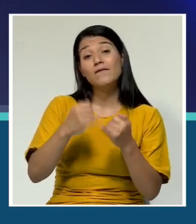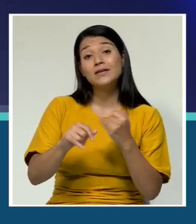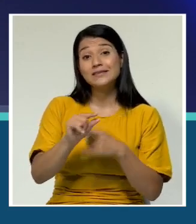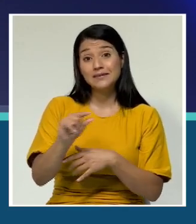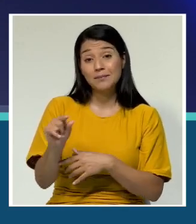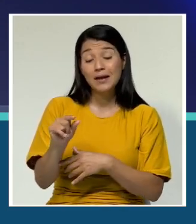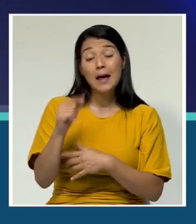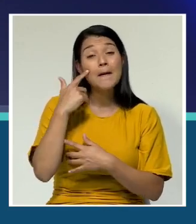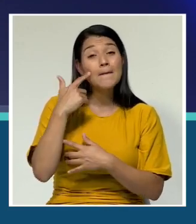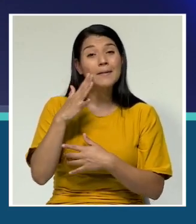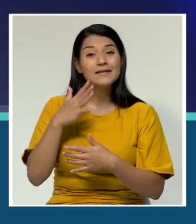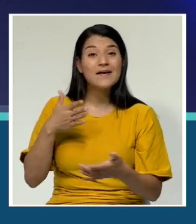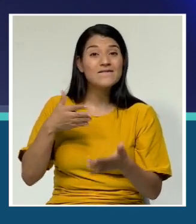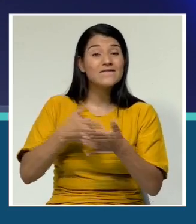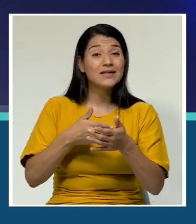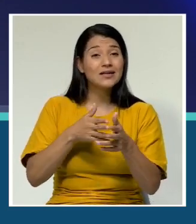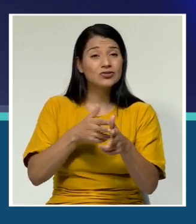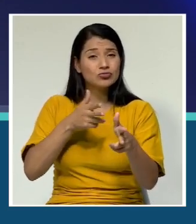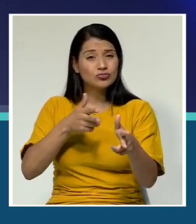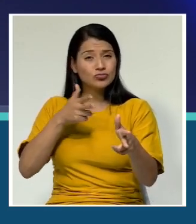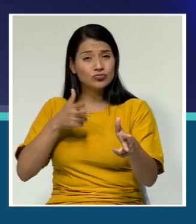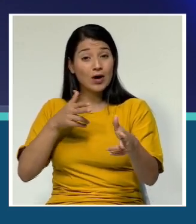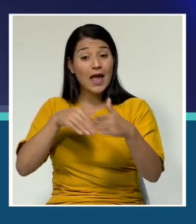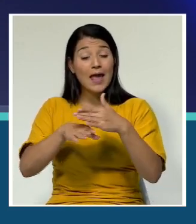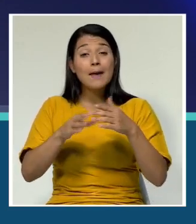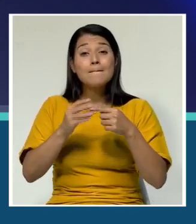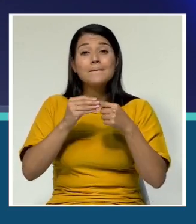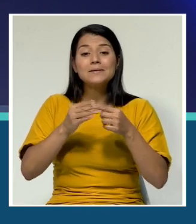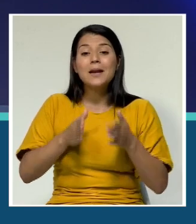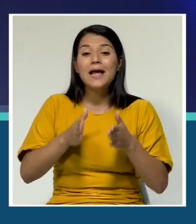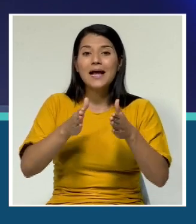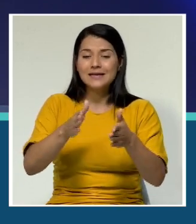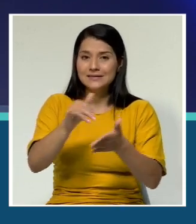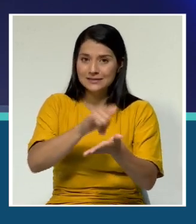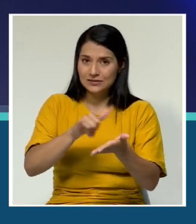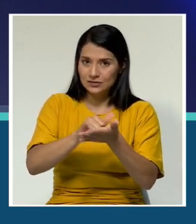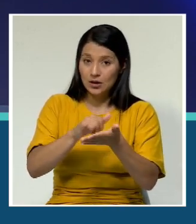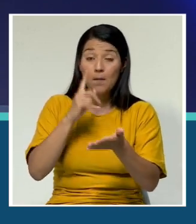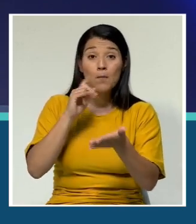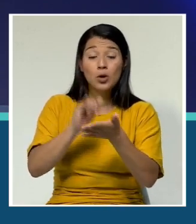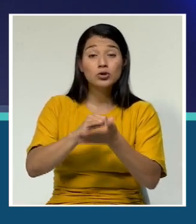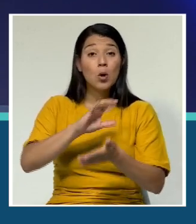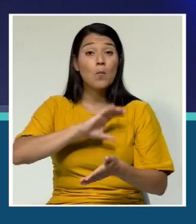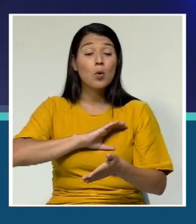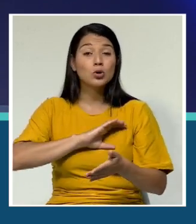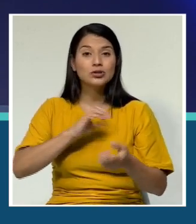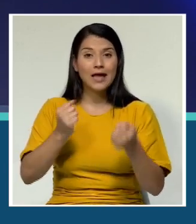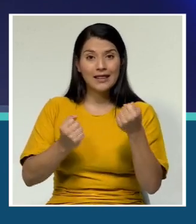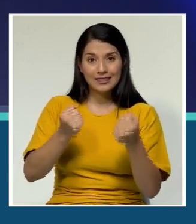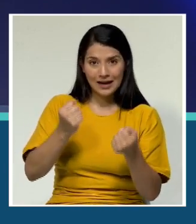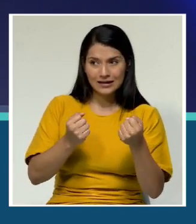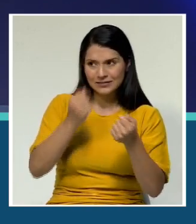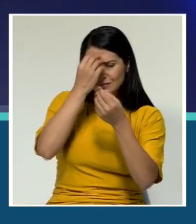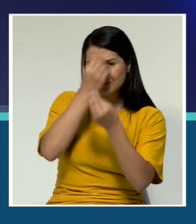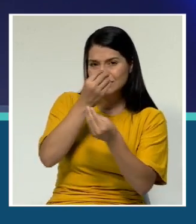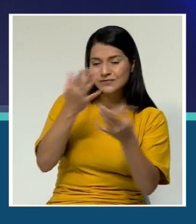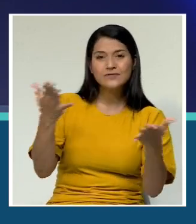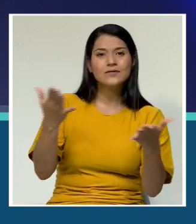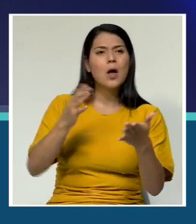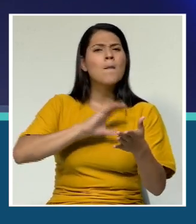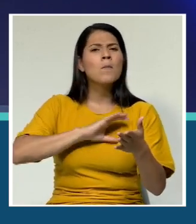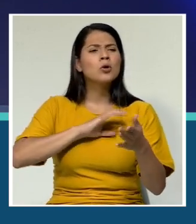la libertad de prensa. Y debido al traspaso de poderes este fin de semana se prevén afectaciones al tránsito en las principales vías